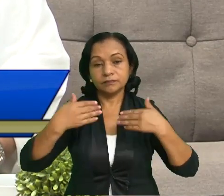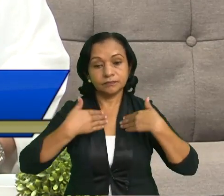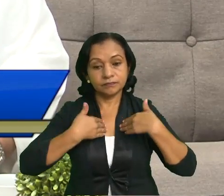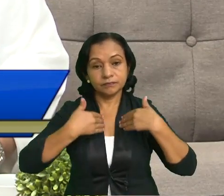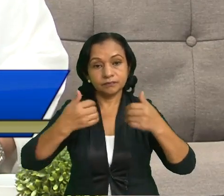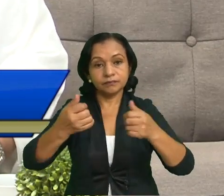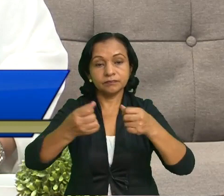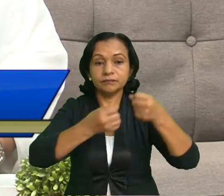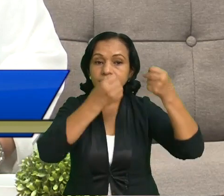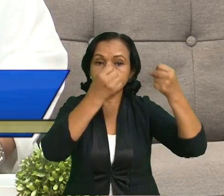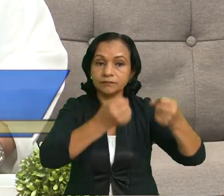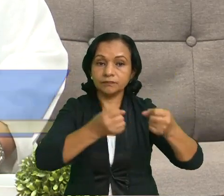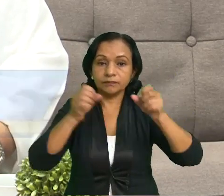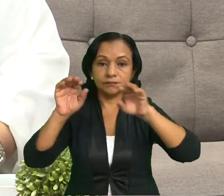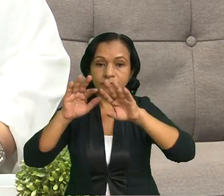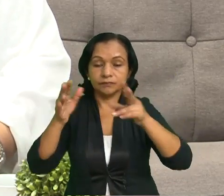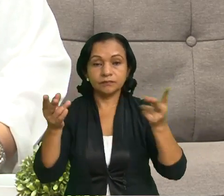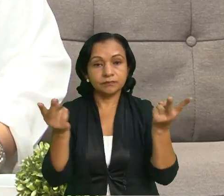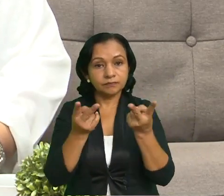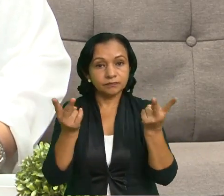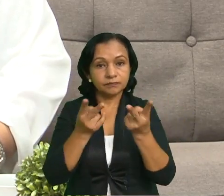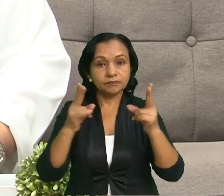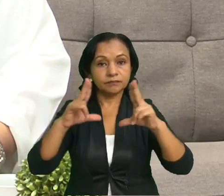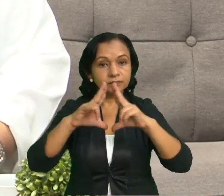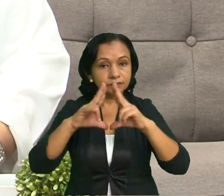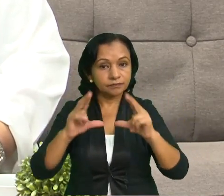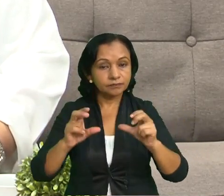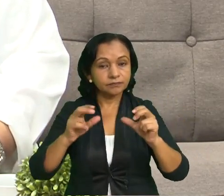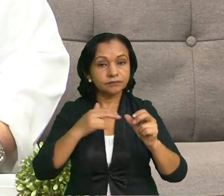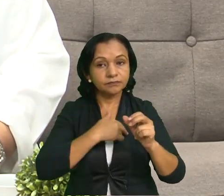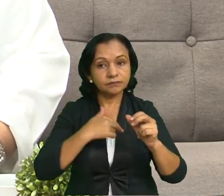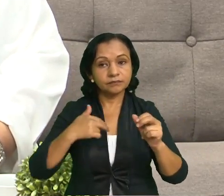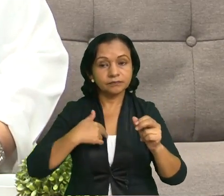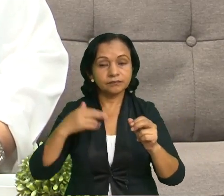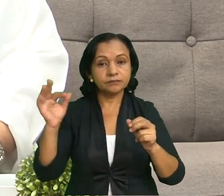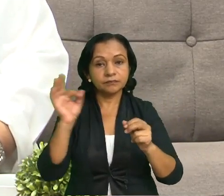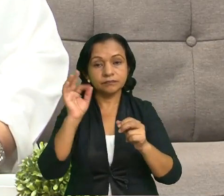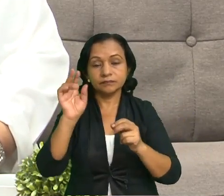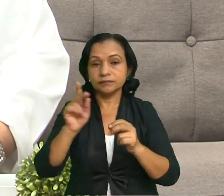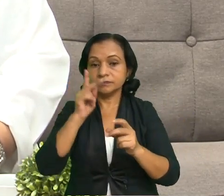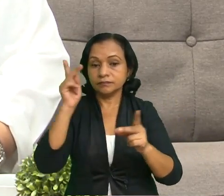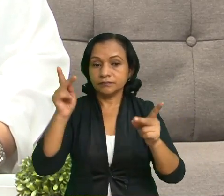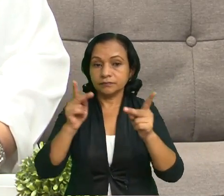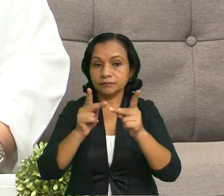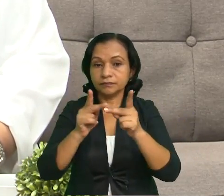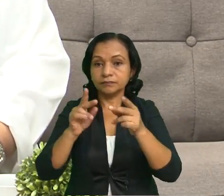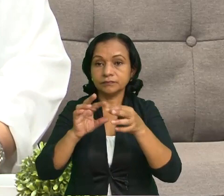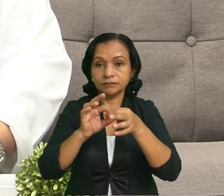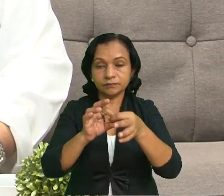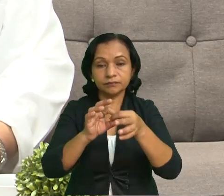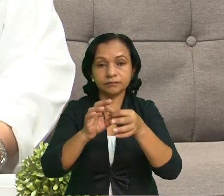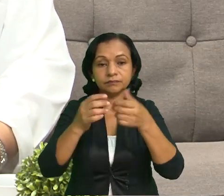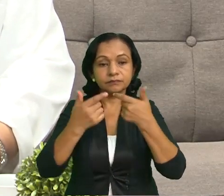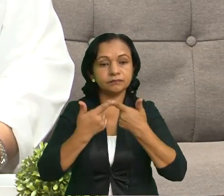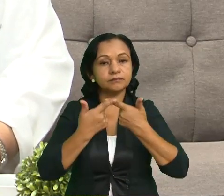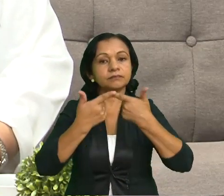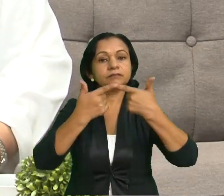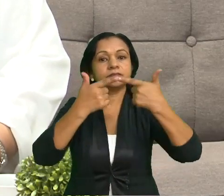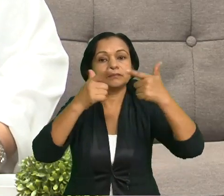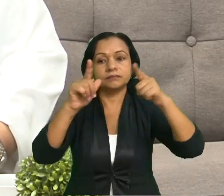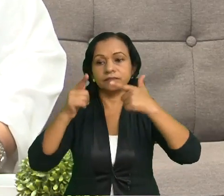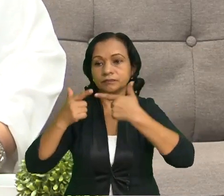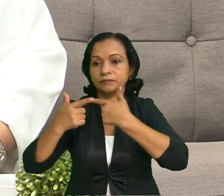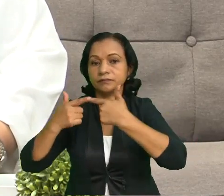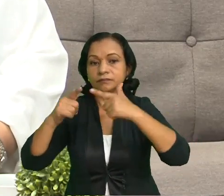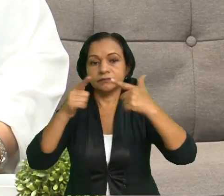los y las nicaragüenses y hacerlo de una manera integral y un elemento clave gratuito eso es